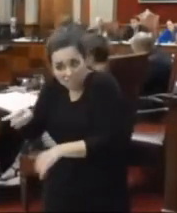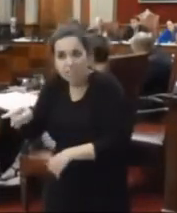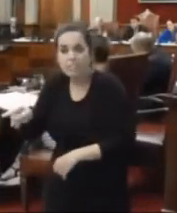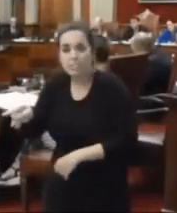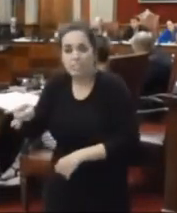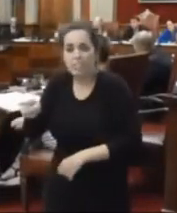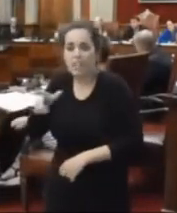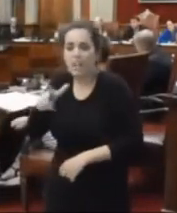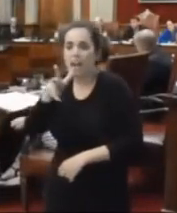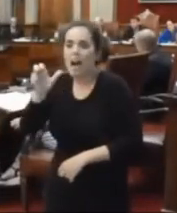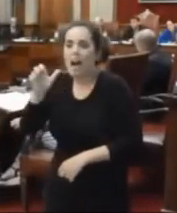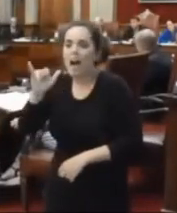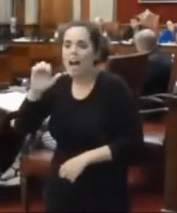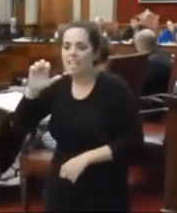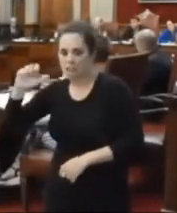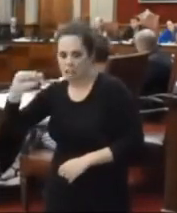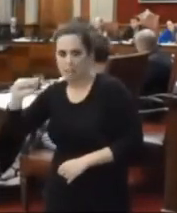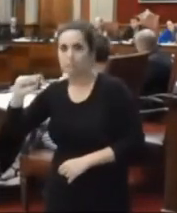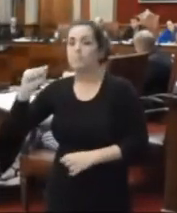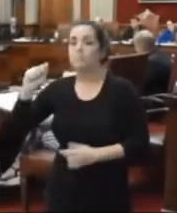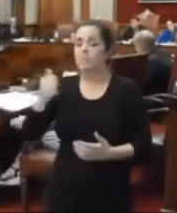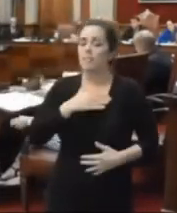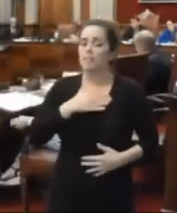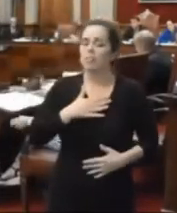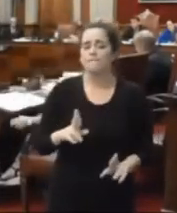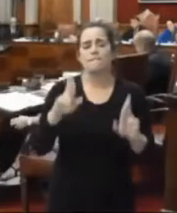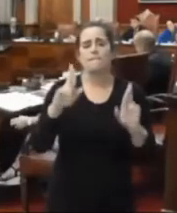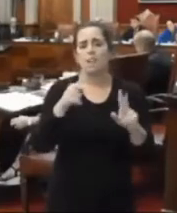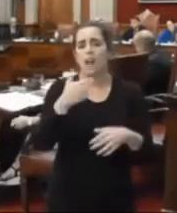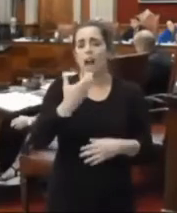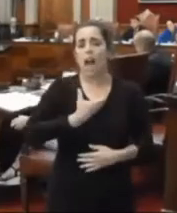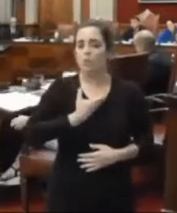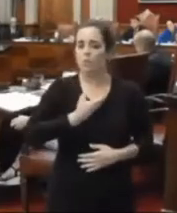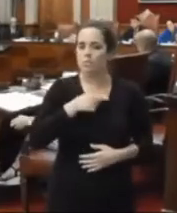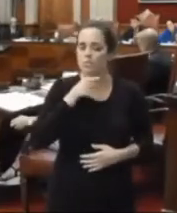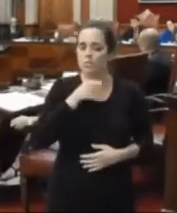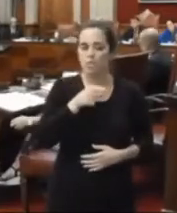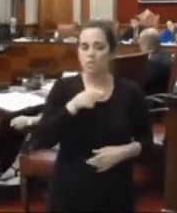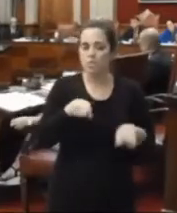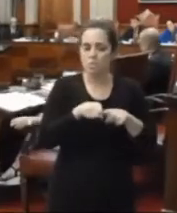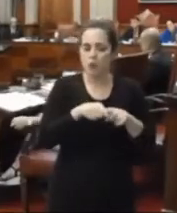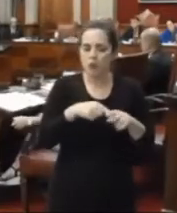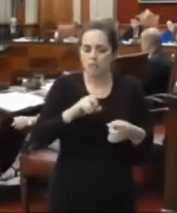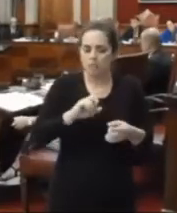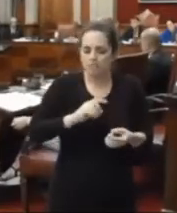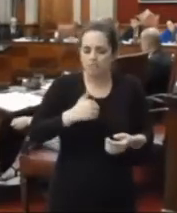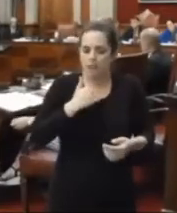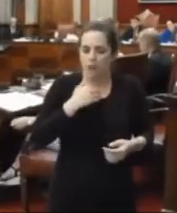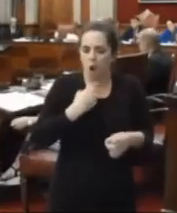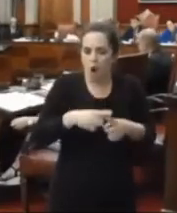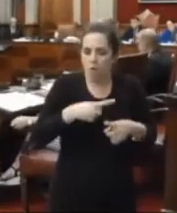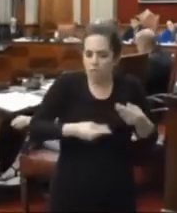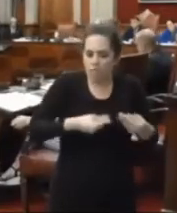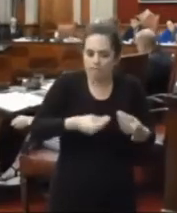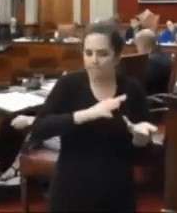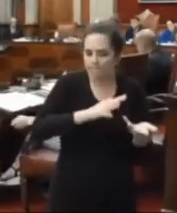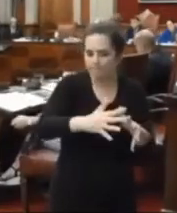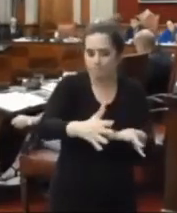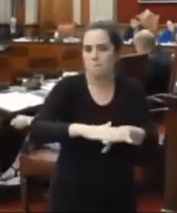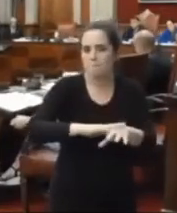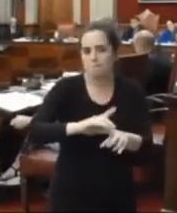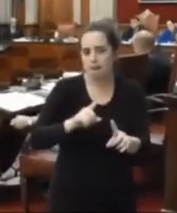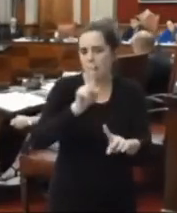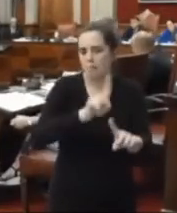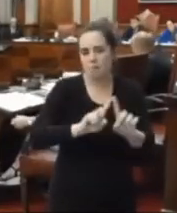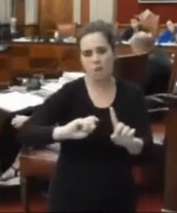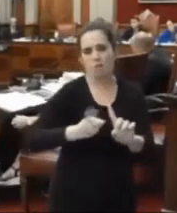el ayuntamiento haga los pasos necesarios para que se arregle este asunto. En el